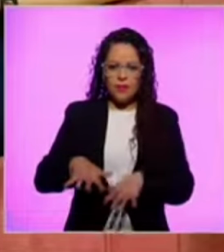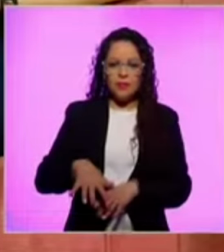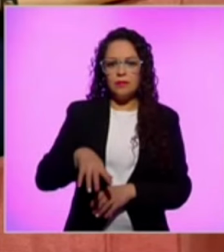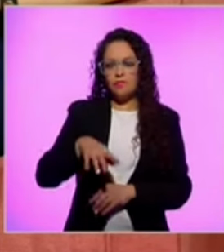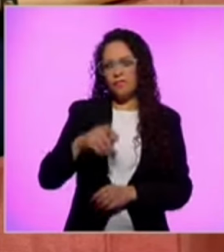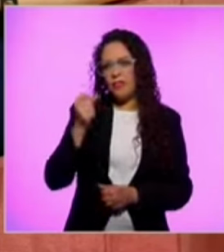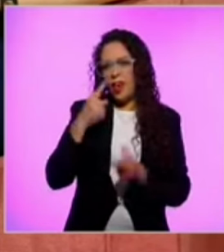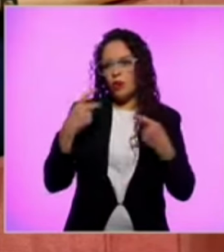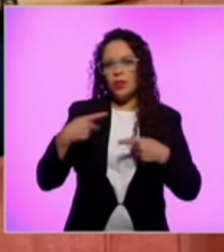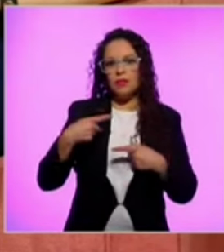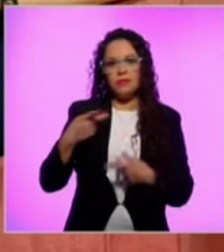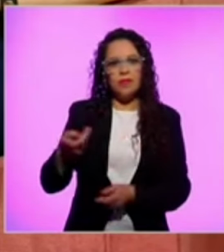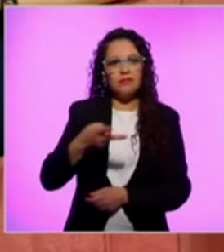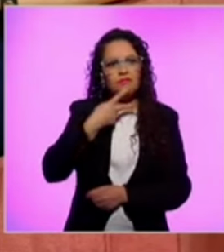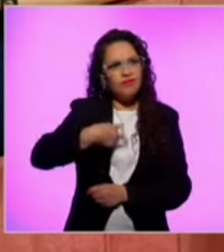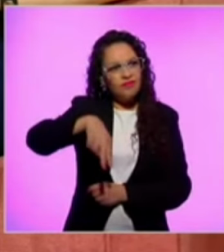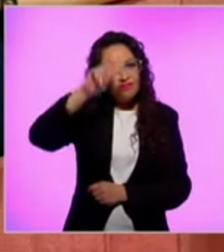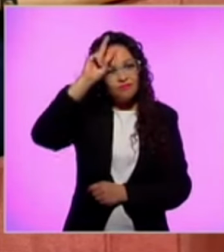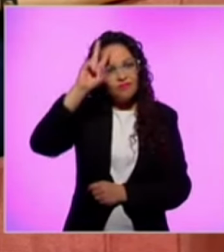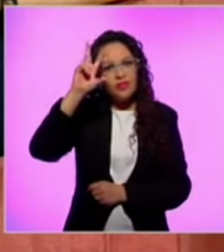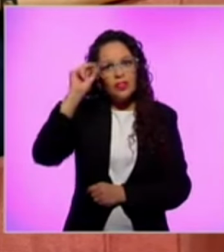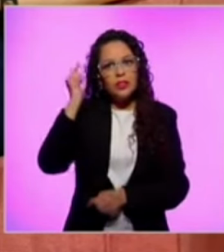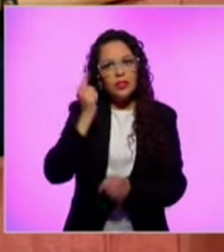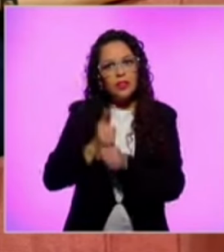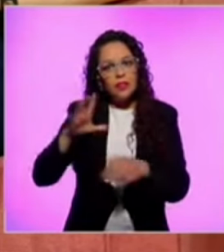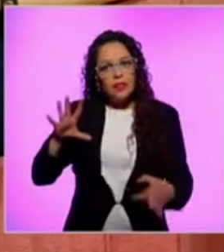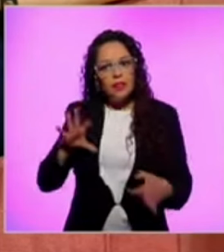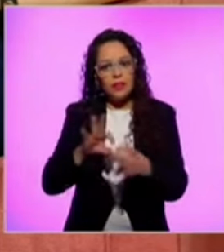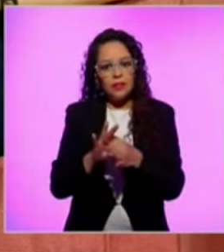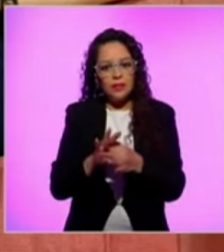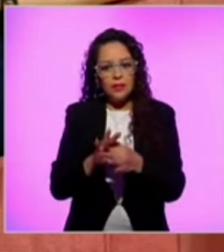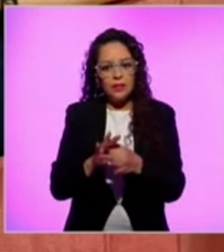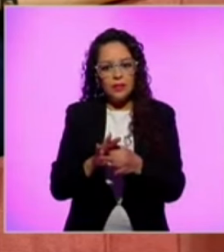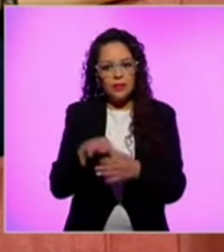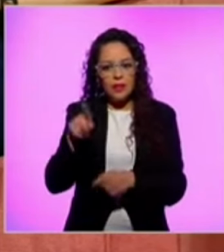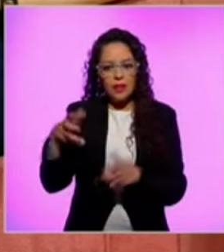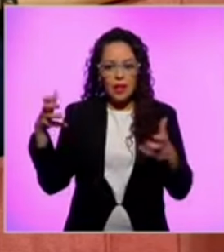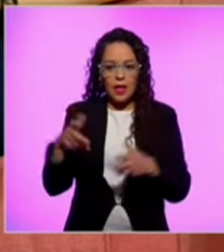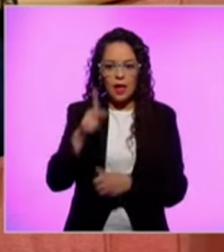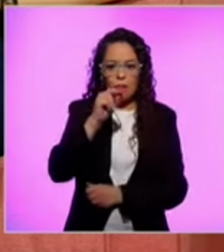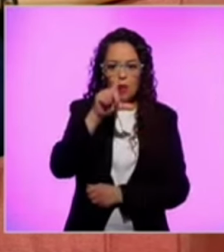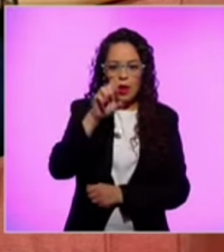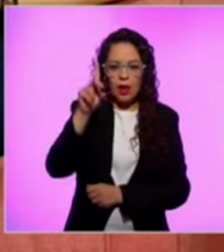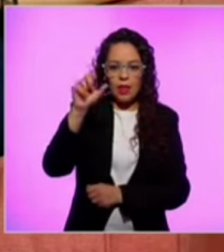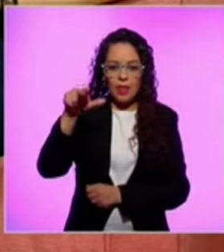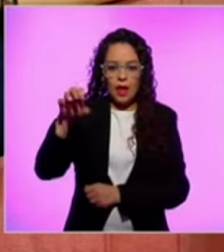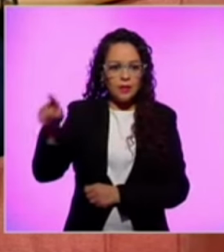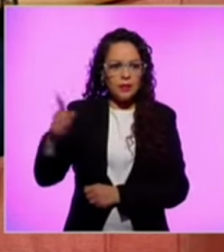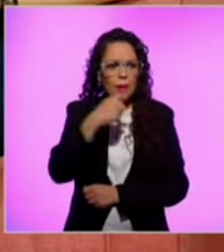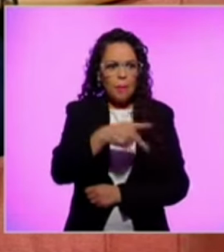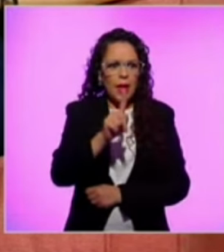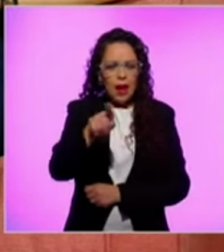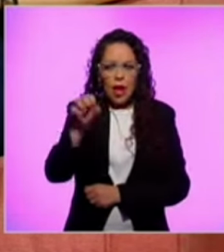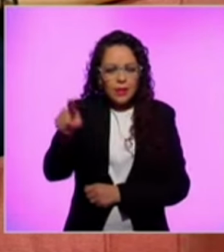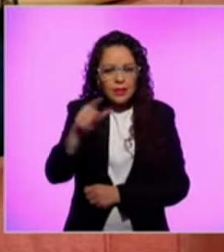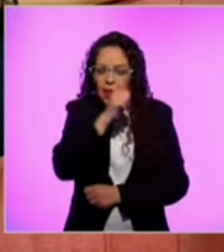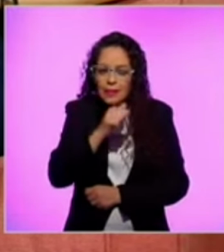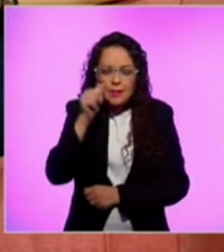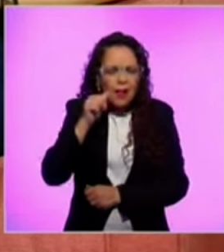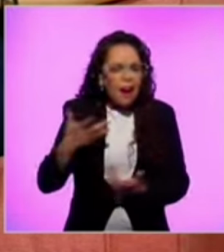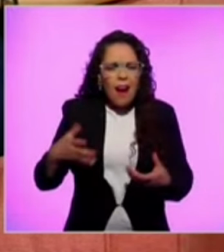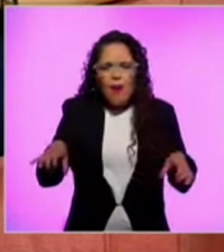no vincularlo, ¿no? Como con una persona que practica pole dance, con una persona uh-huh. ciega. Uh-huh. ¿Cómo fue esto? Porque además